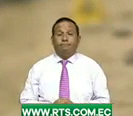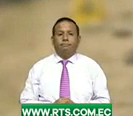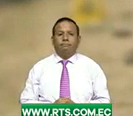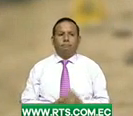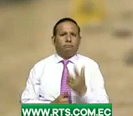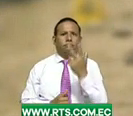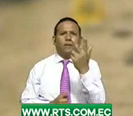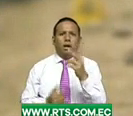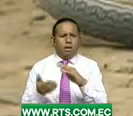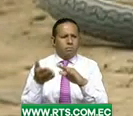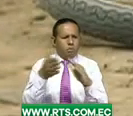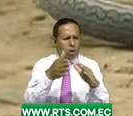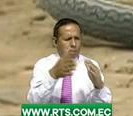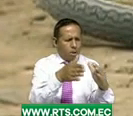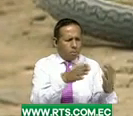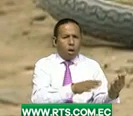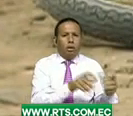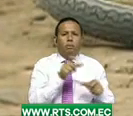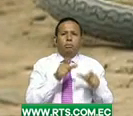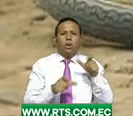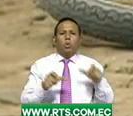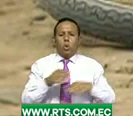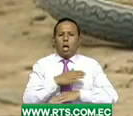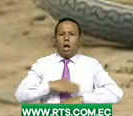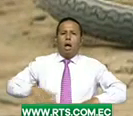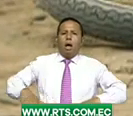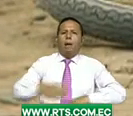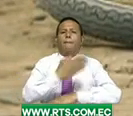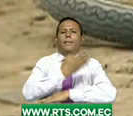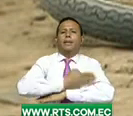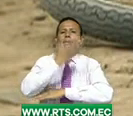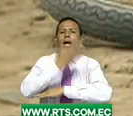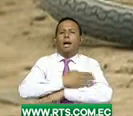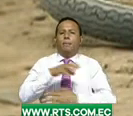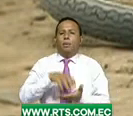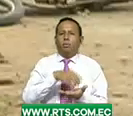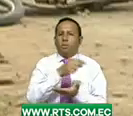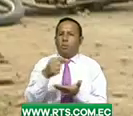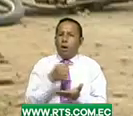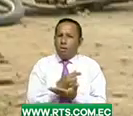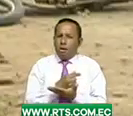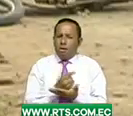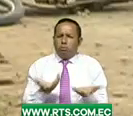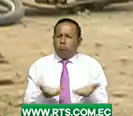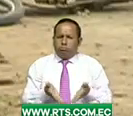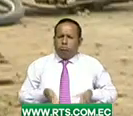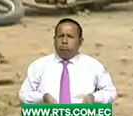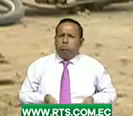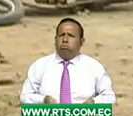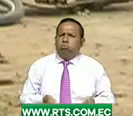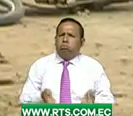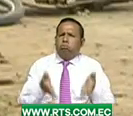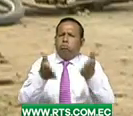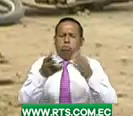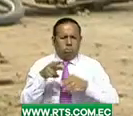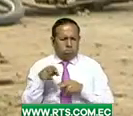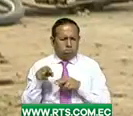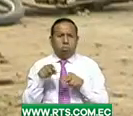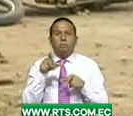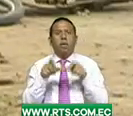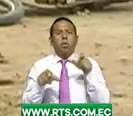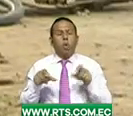3 cadáveres fueron encontrados por los habitantes del cantón Balsar, esto en la provincia de Guayas. En plena vía, testigos y habitantes del sector